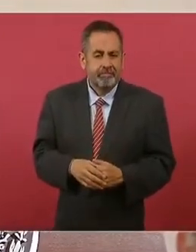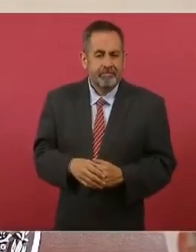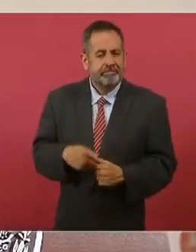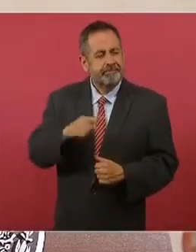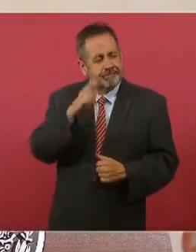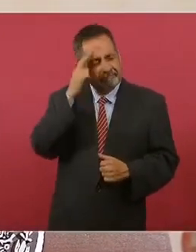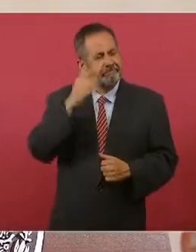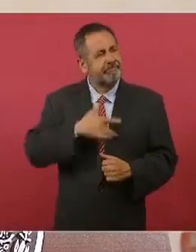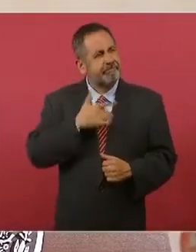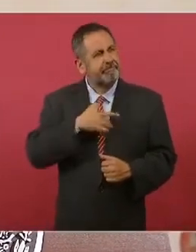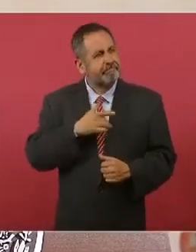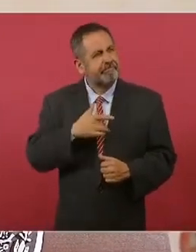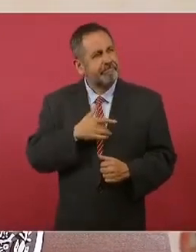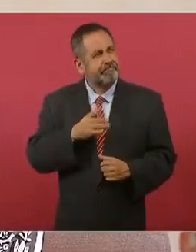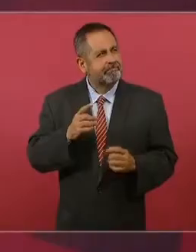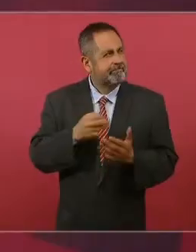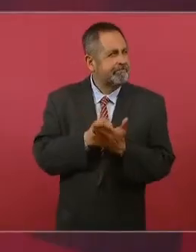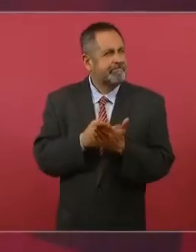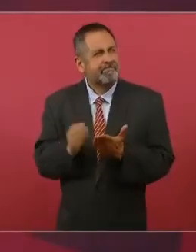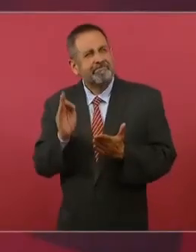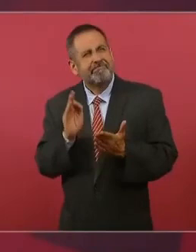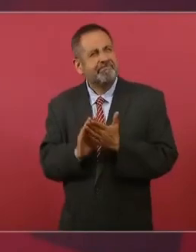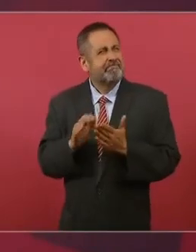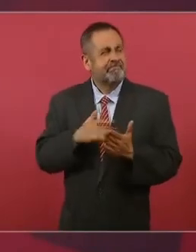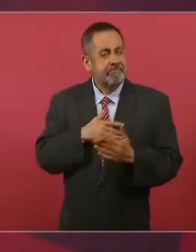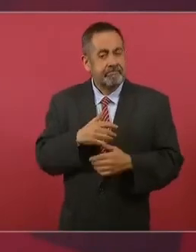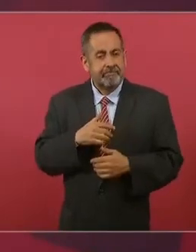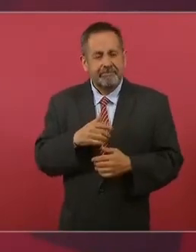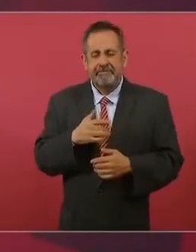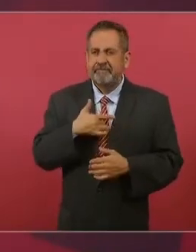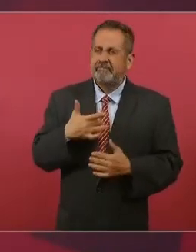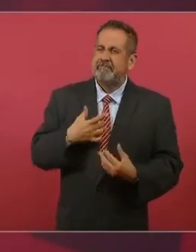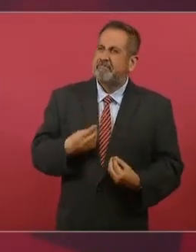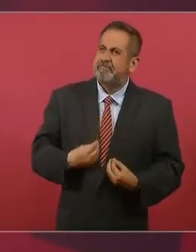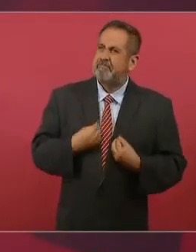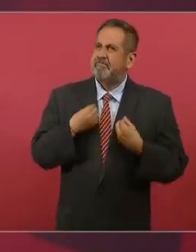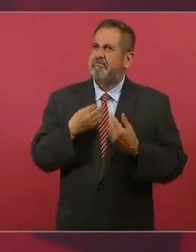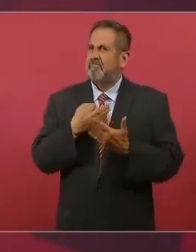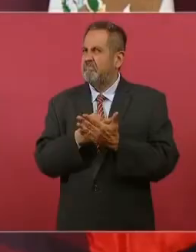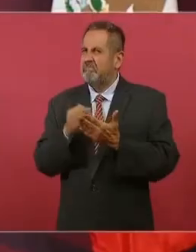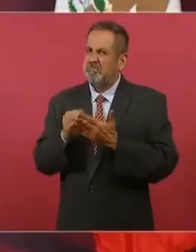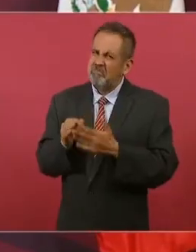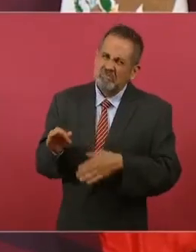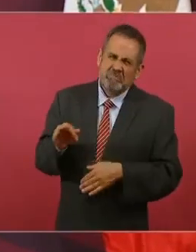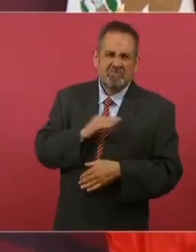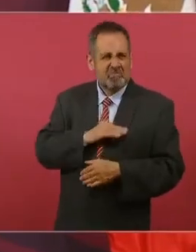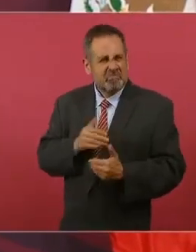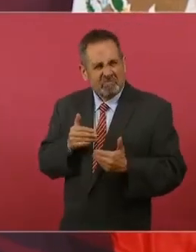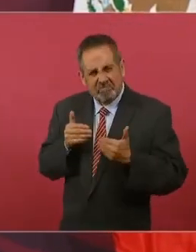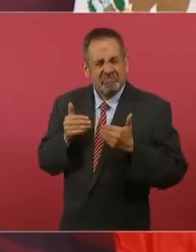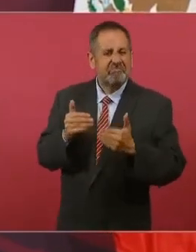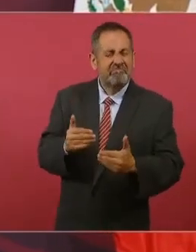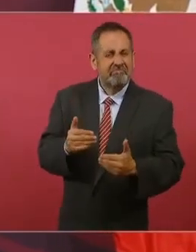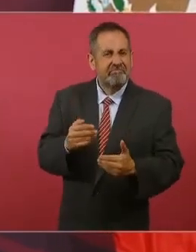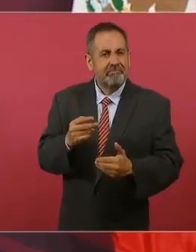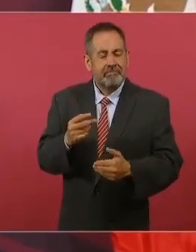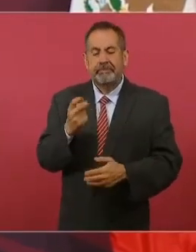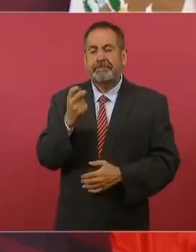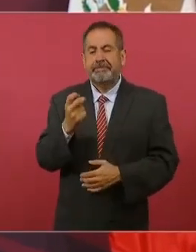Aquellos pequeños momentos, no siempre, en que viví con arrojo.